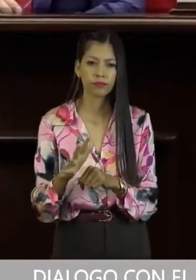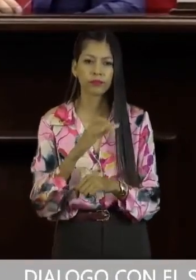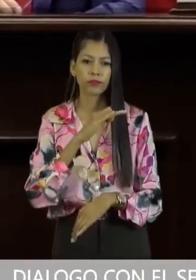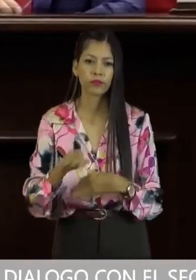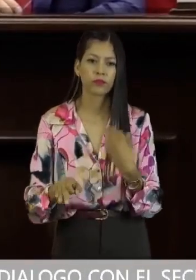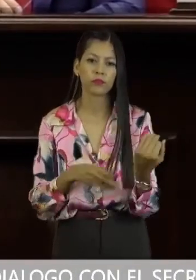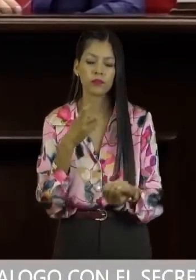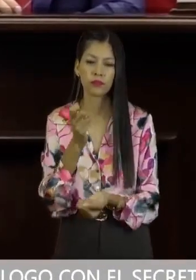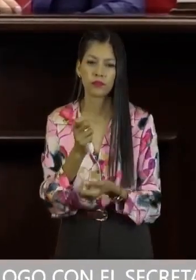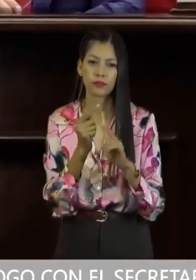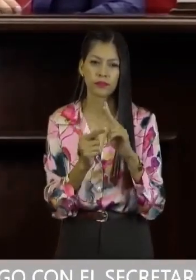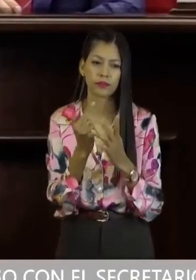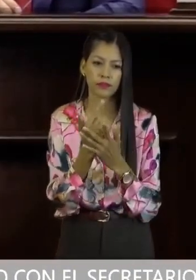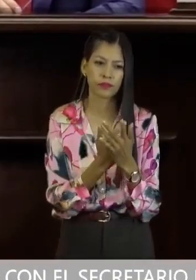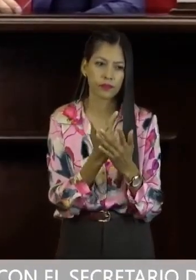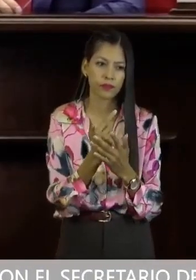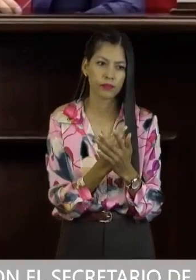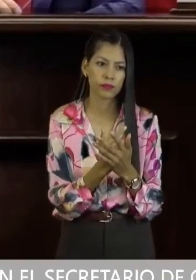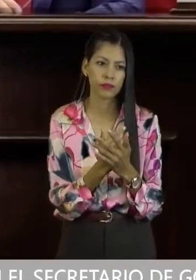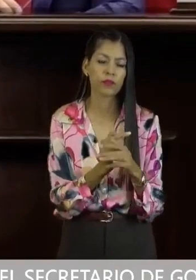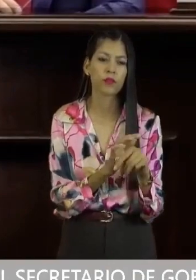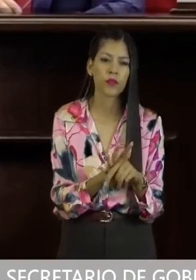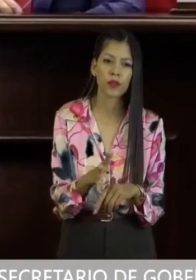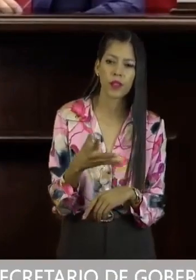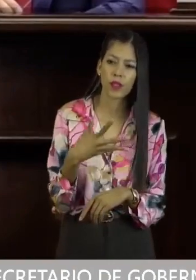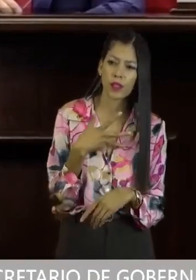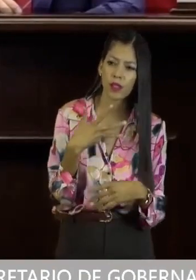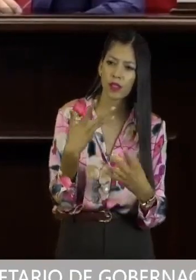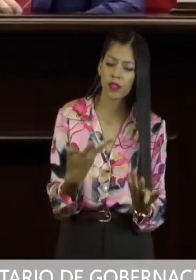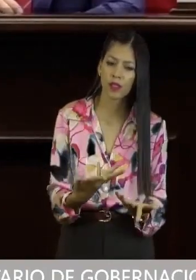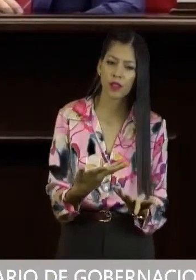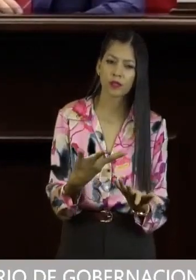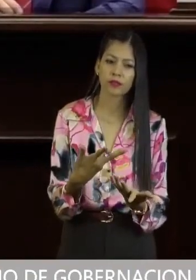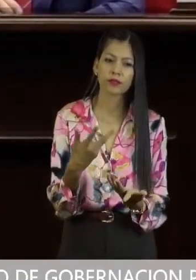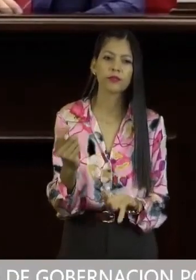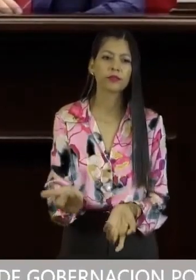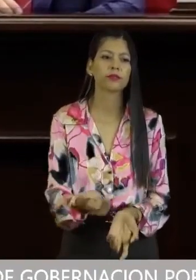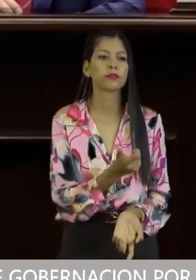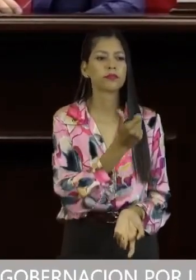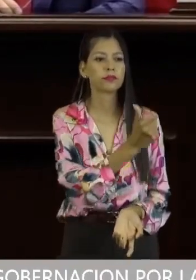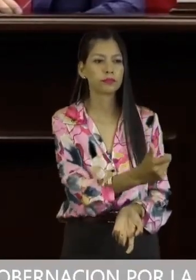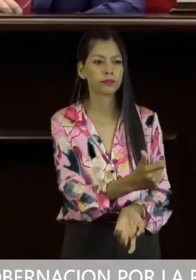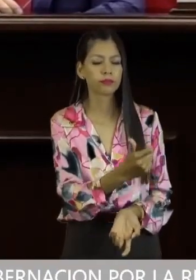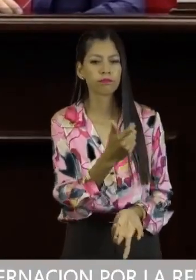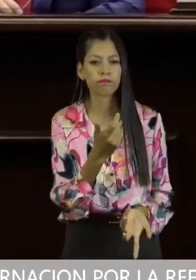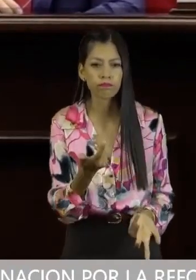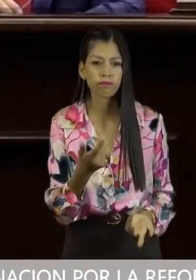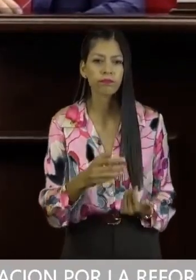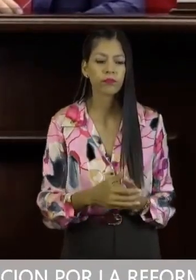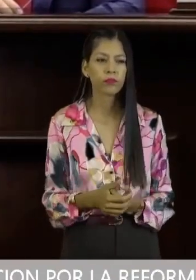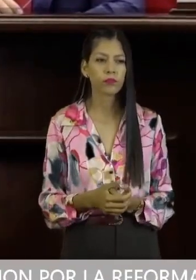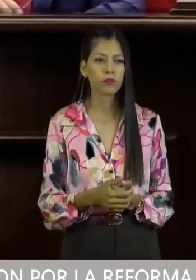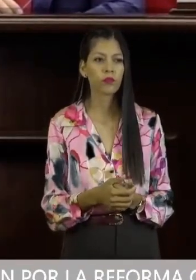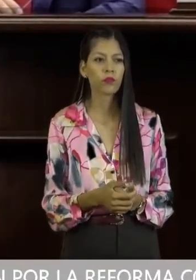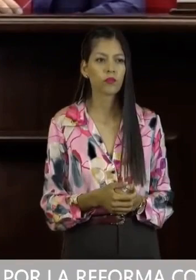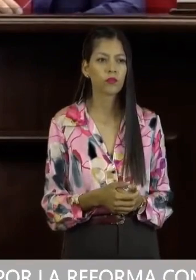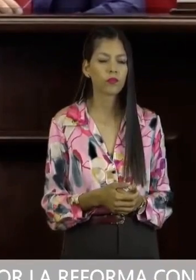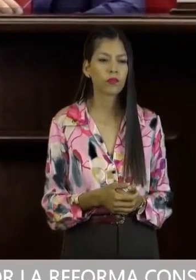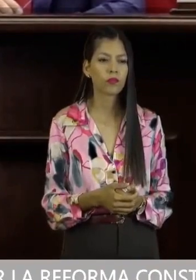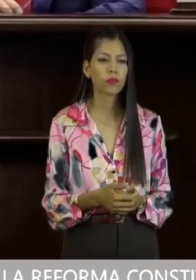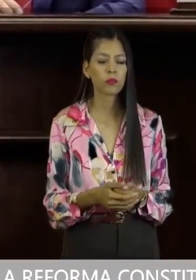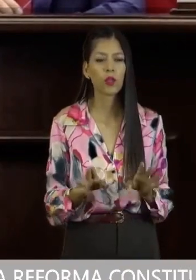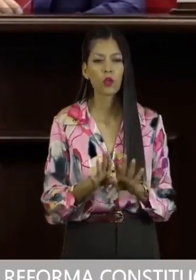todas esas cuentas en las cuales hay depositados recursos, ya sean congelados